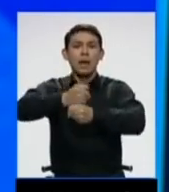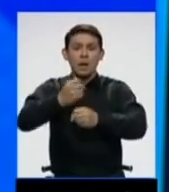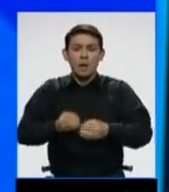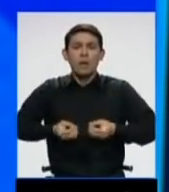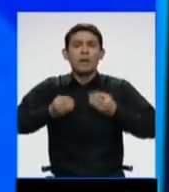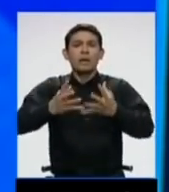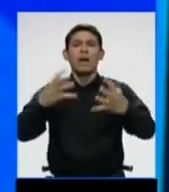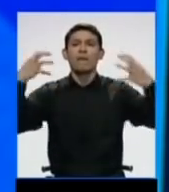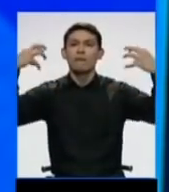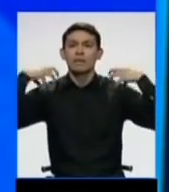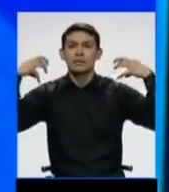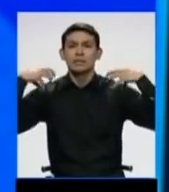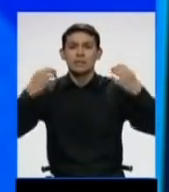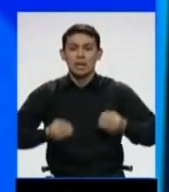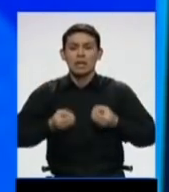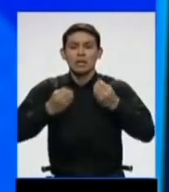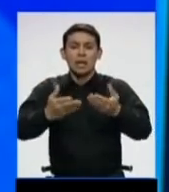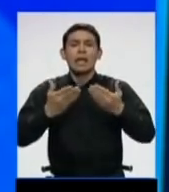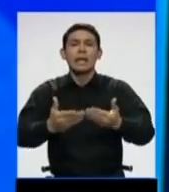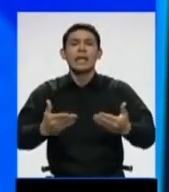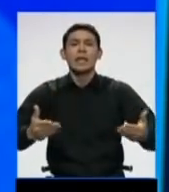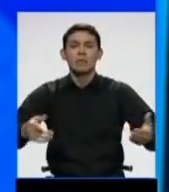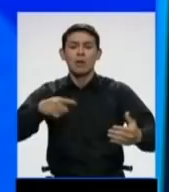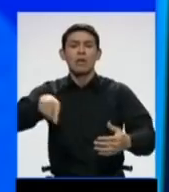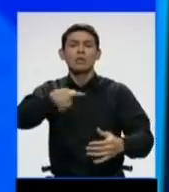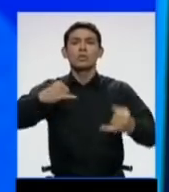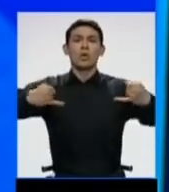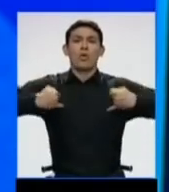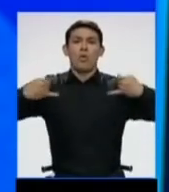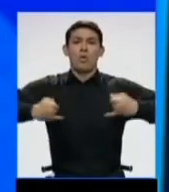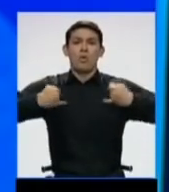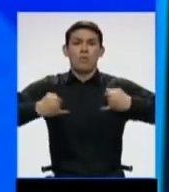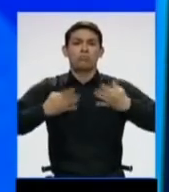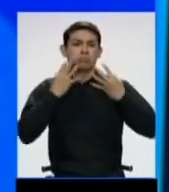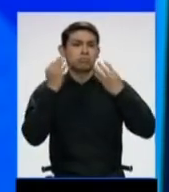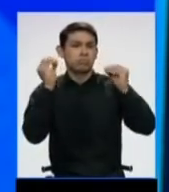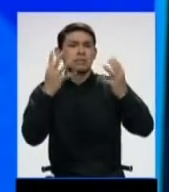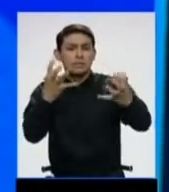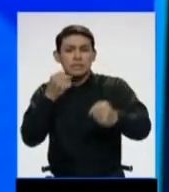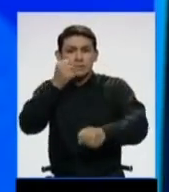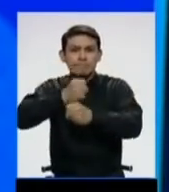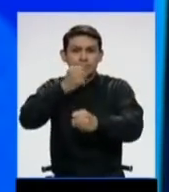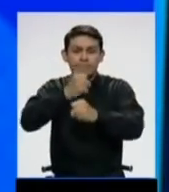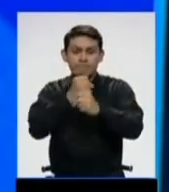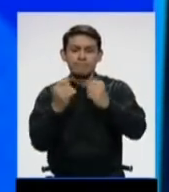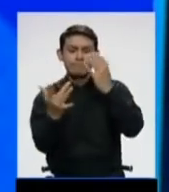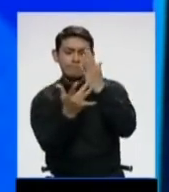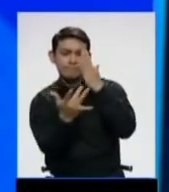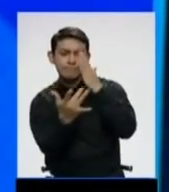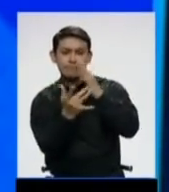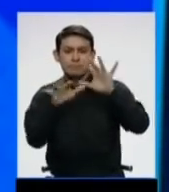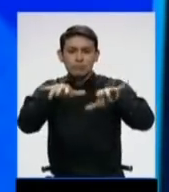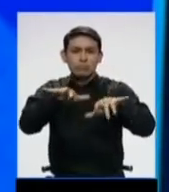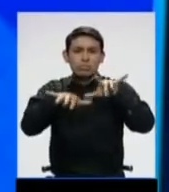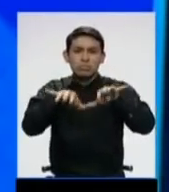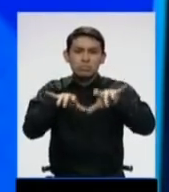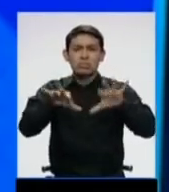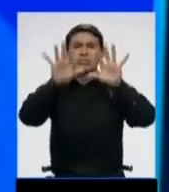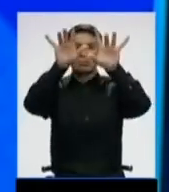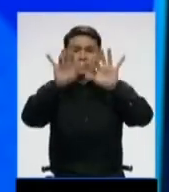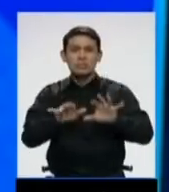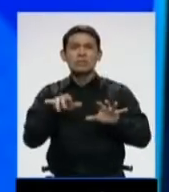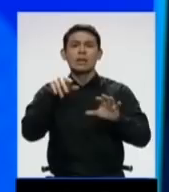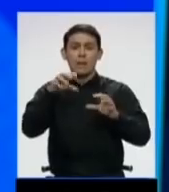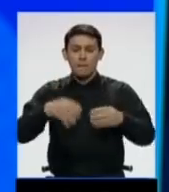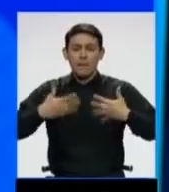oficina, para darle equipos a los jóvenes que quieren desarrollar un software, que quieren hacer un diseño, que pueden vender ese